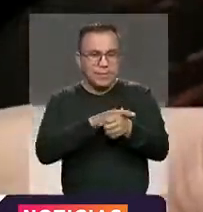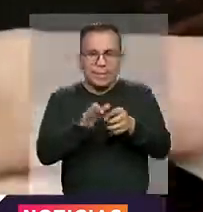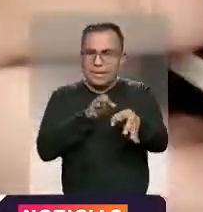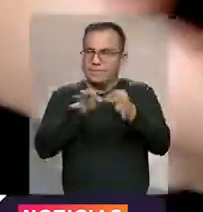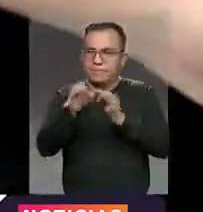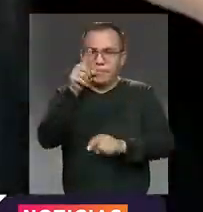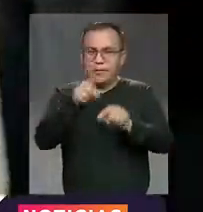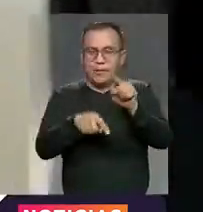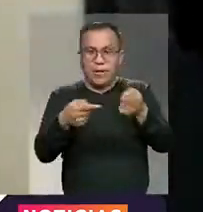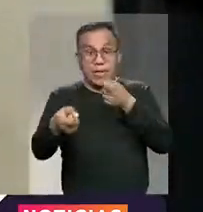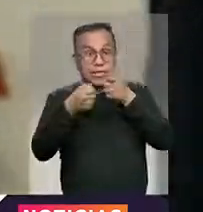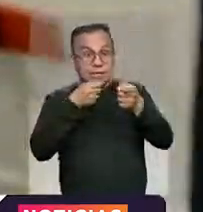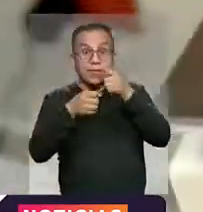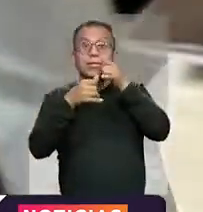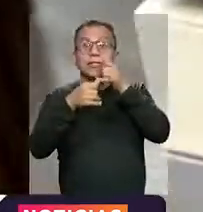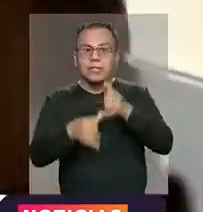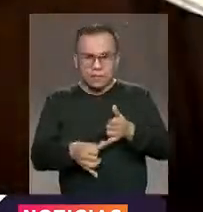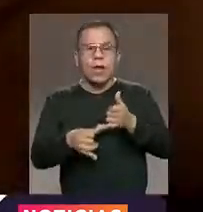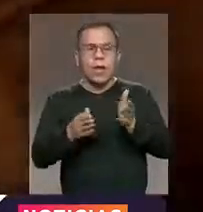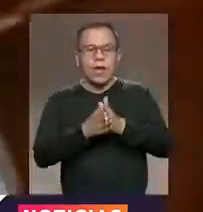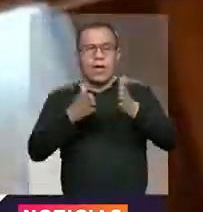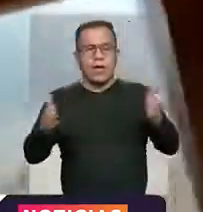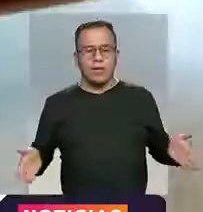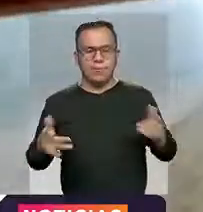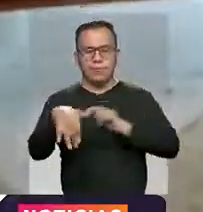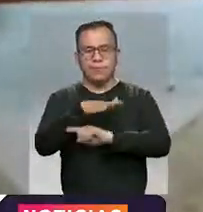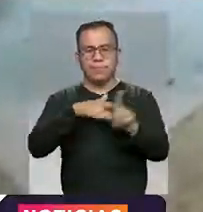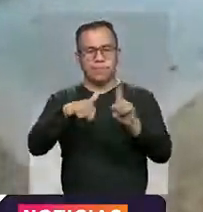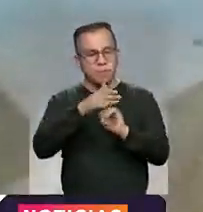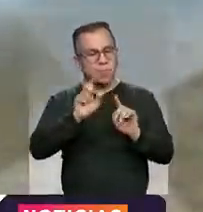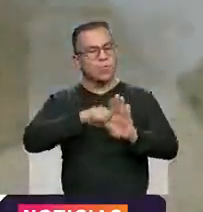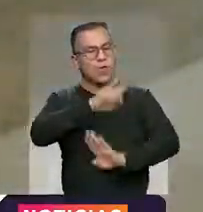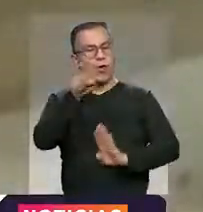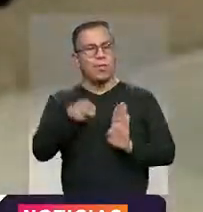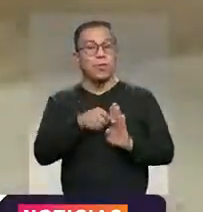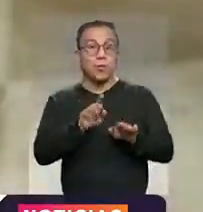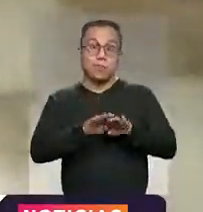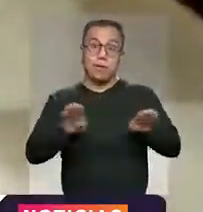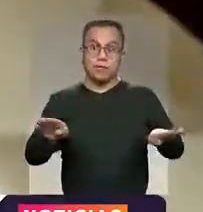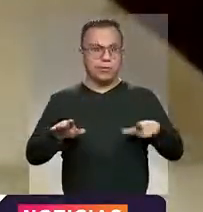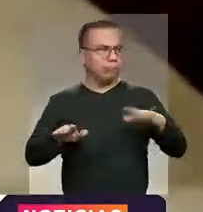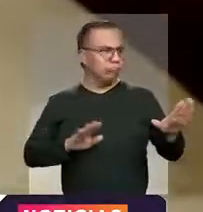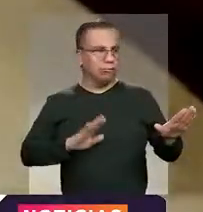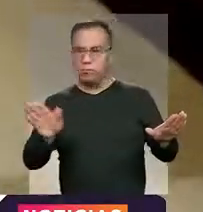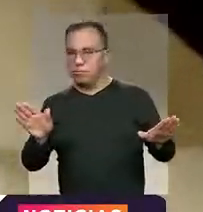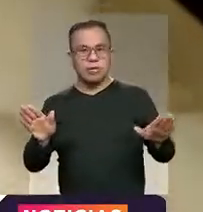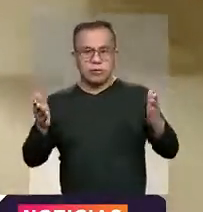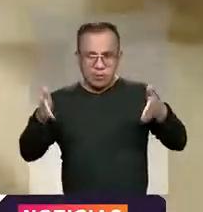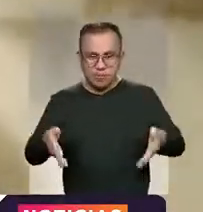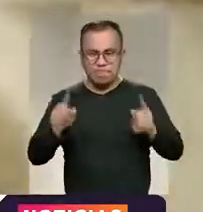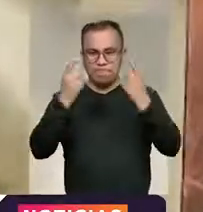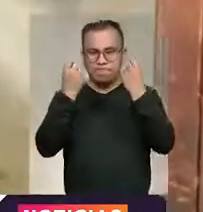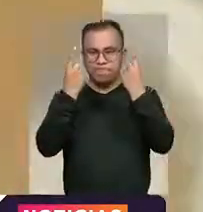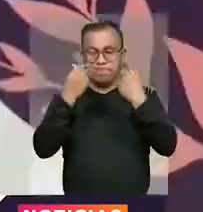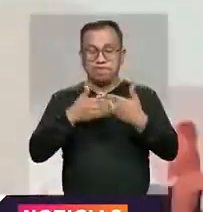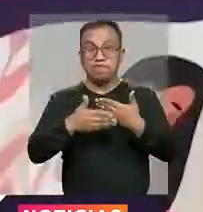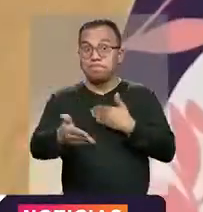inexplicables y entrevistas a científicos que le brindarán un panorama muy completo y neutral sobre lo que está más allá de nuestro